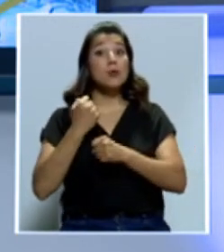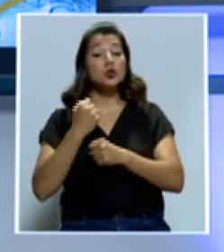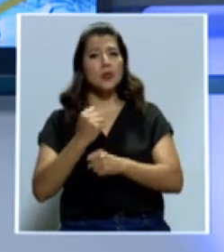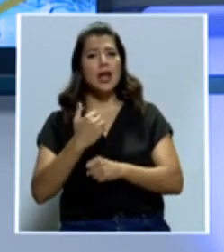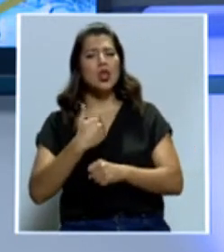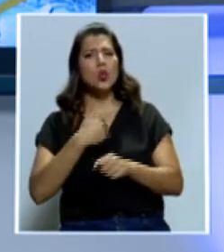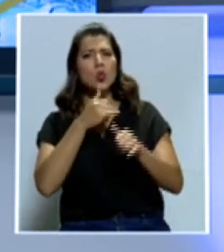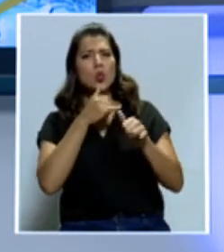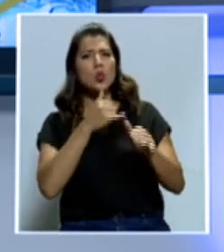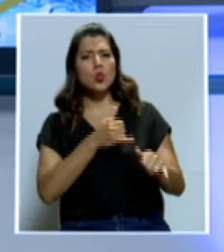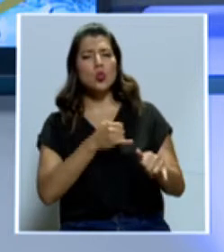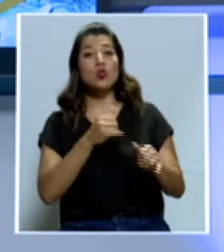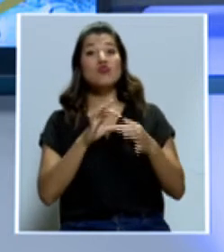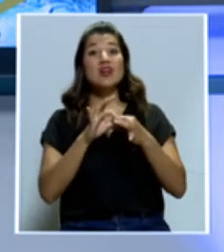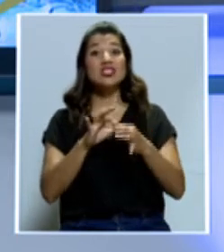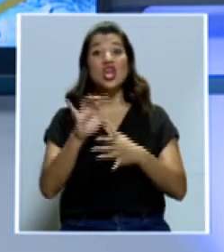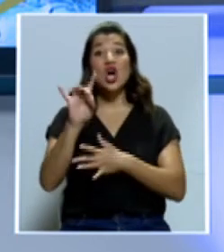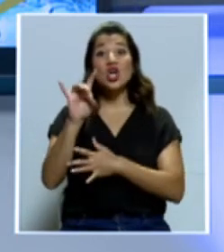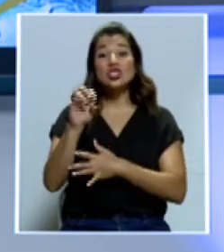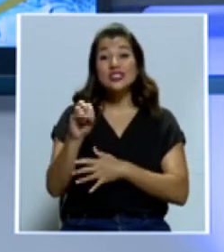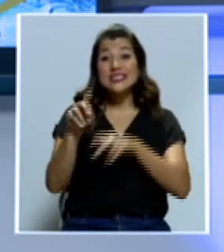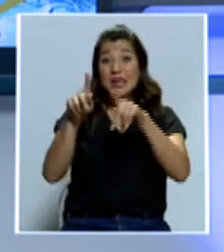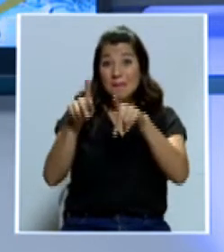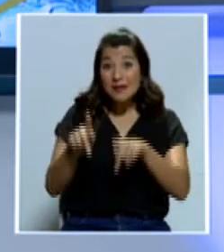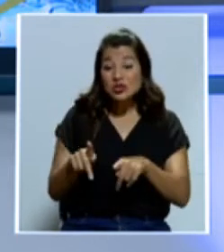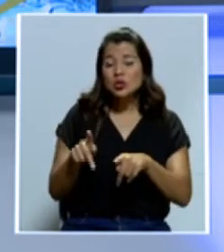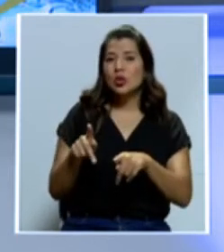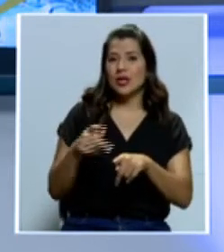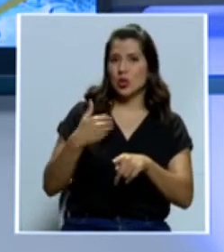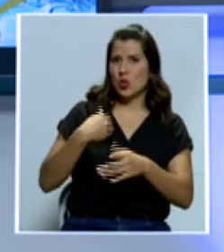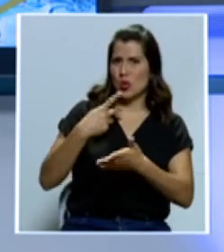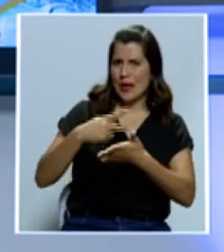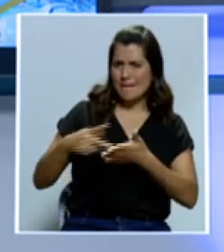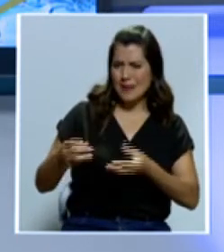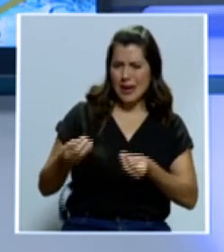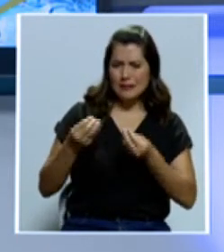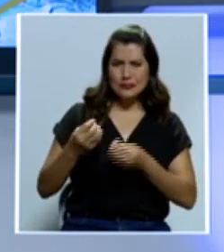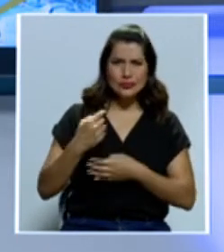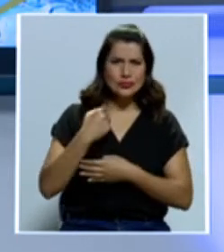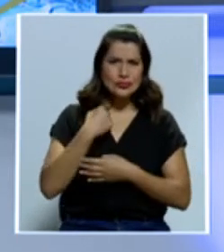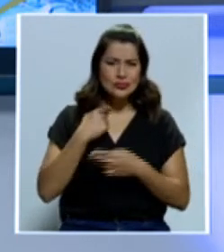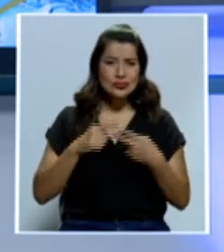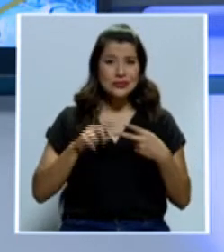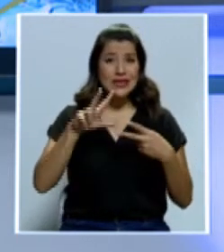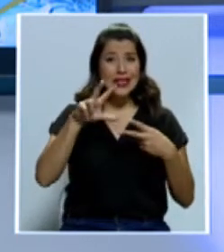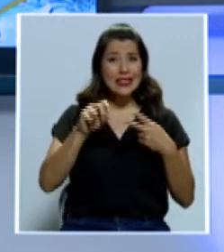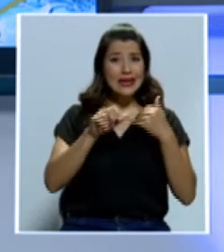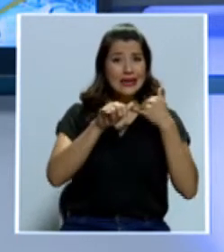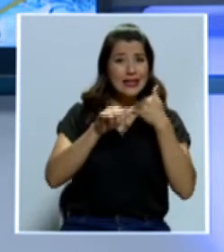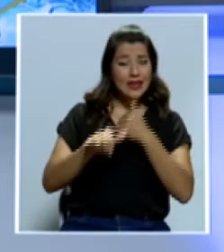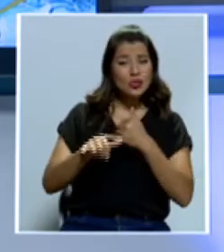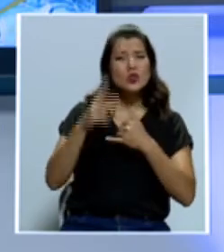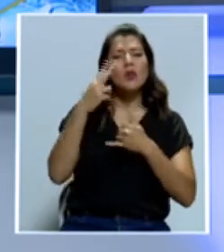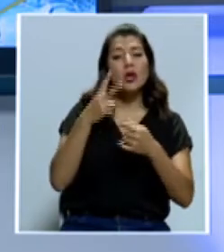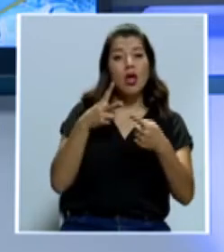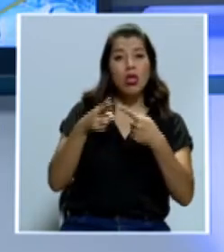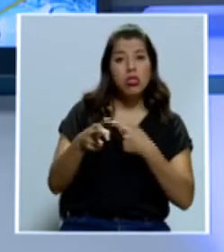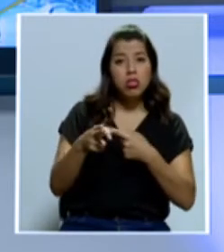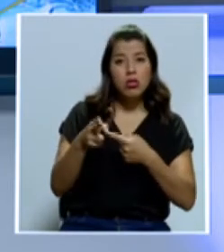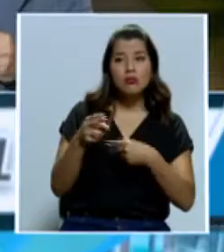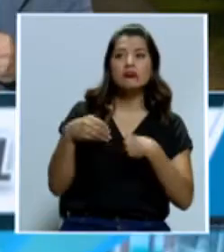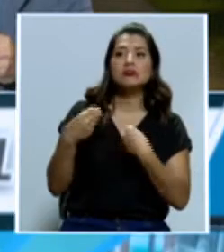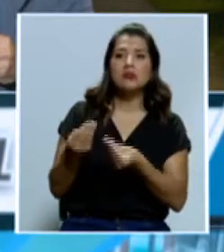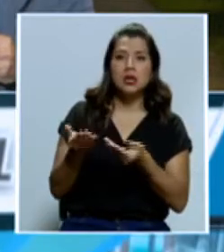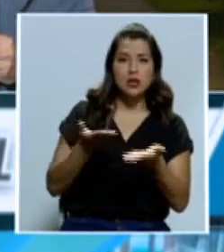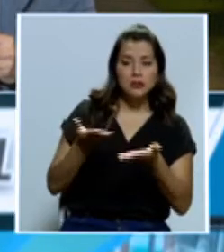sobre 80 casos de cobros excesivos y más de 30 denuncias por cortes constantes del servicio. El periodista Andrés Ortiz nos